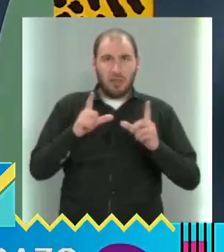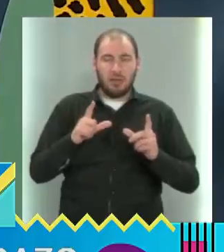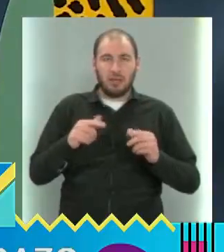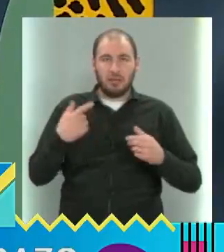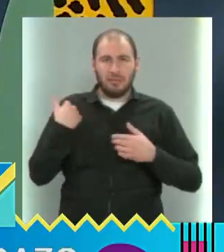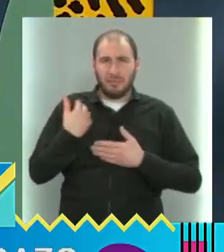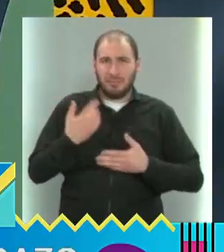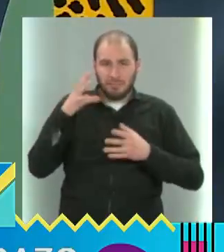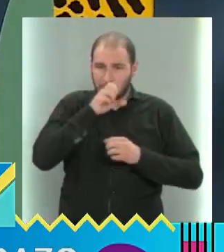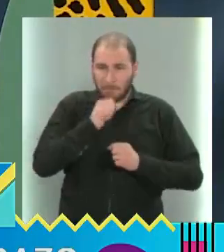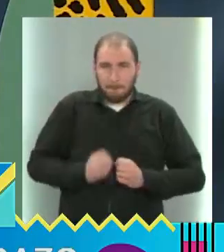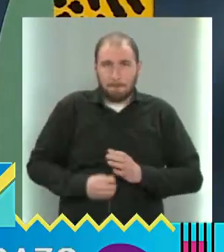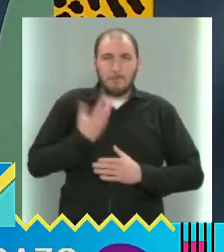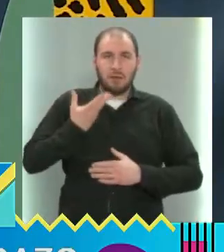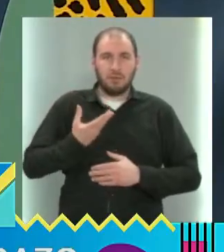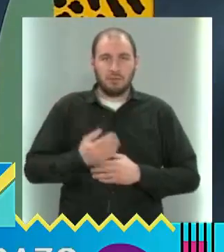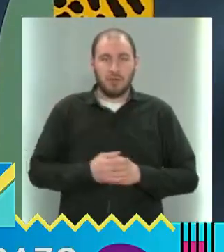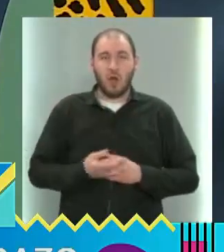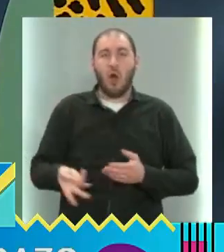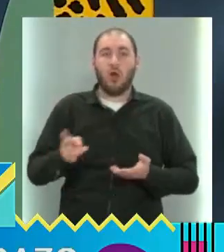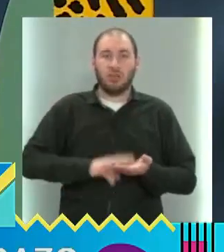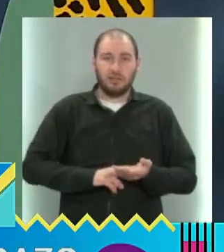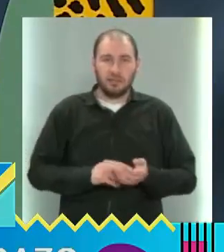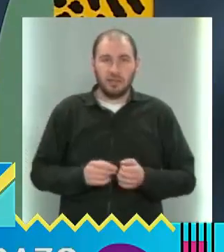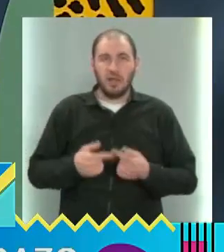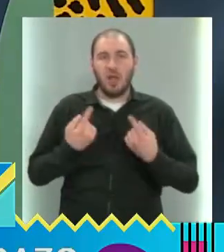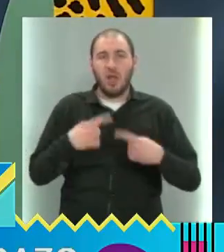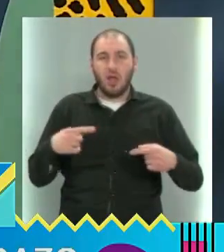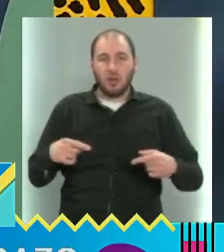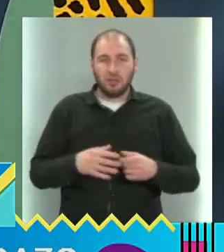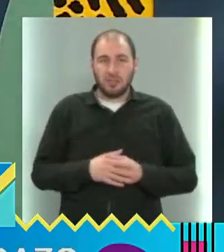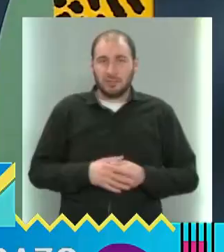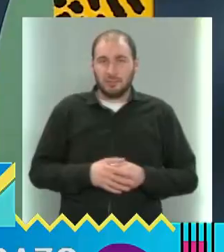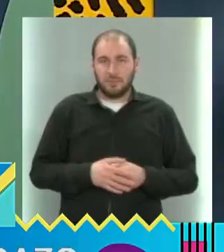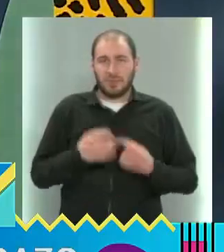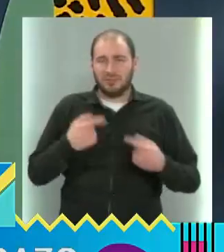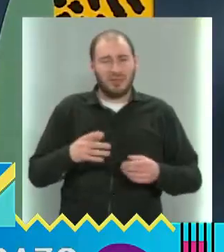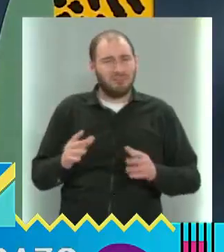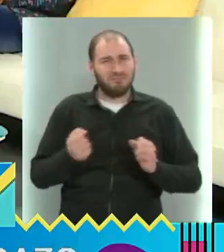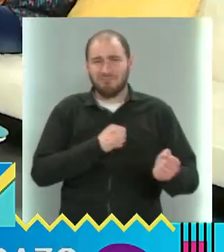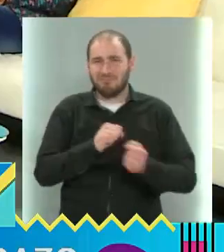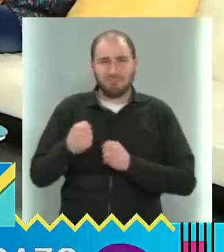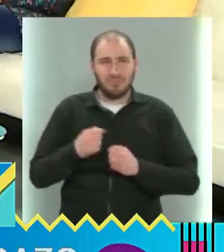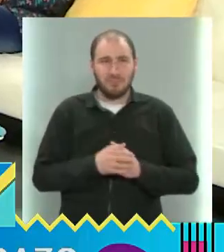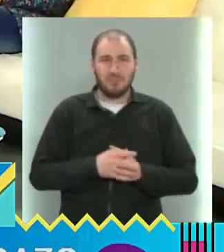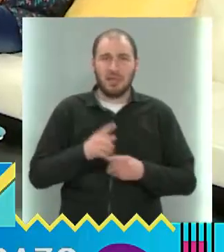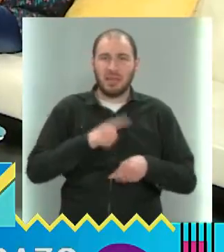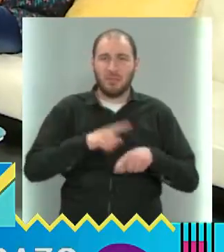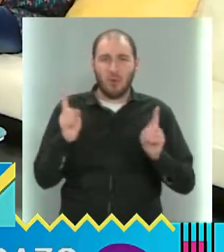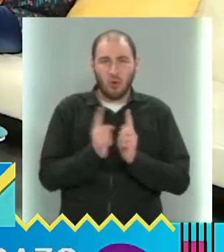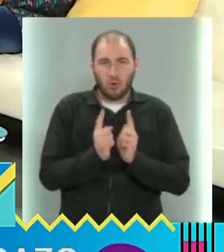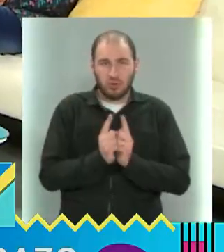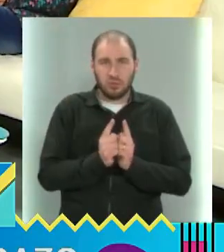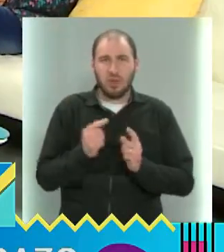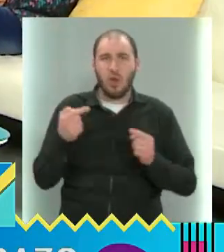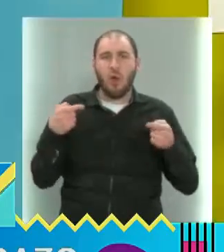estas secuelas y nuevamente, digamos, o sea, la situación sigue siendo dramática. Bien, nos queda poco tiempo